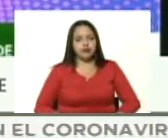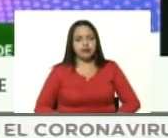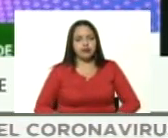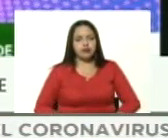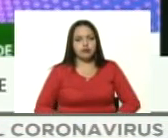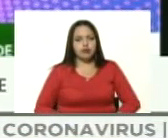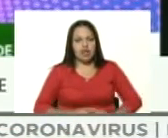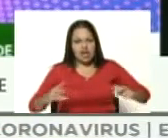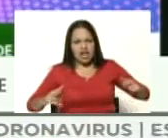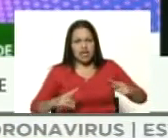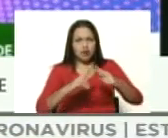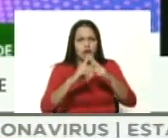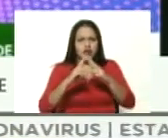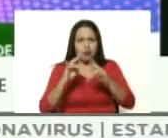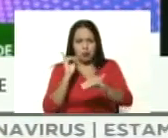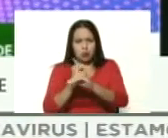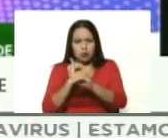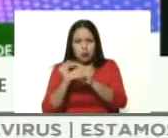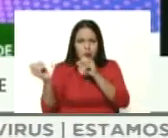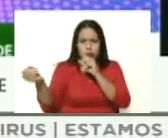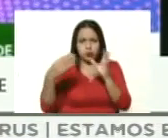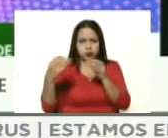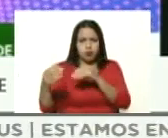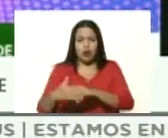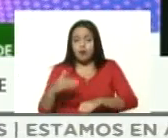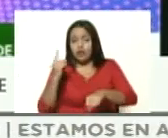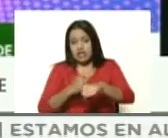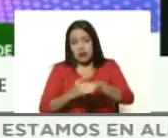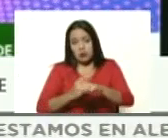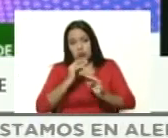Un encuentro virtual, producto de la pandemia.